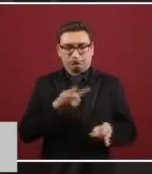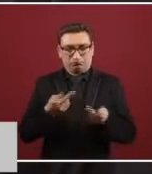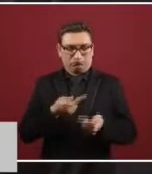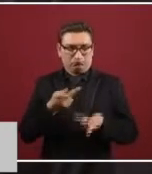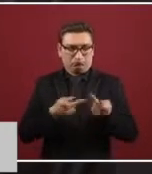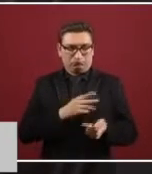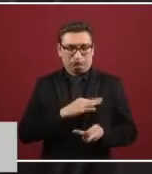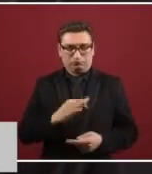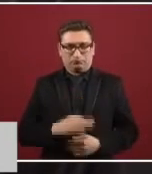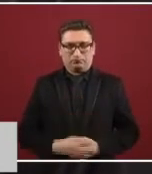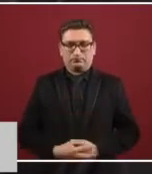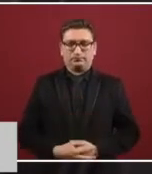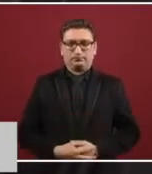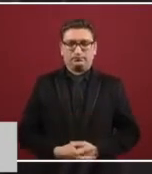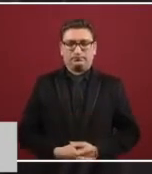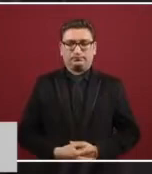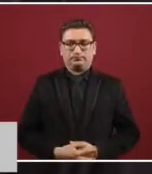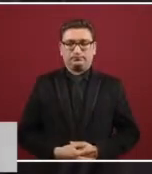en el país.